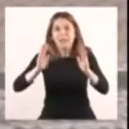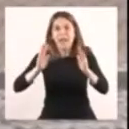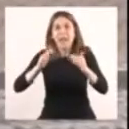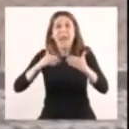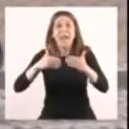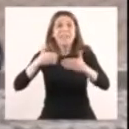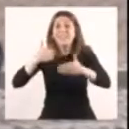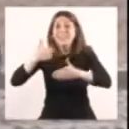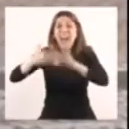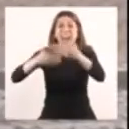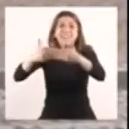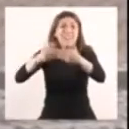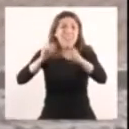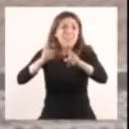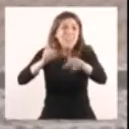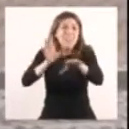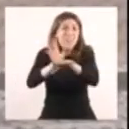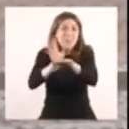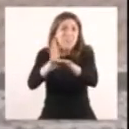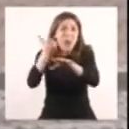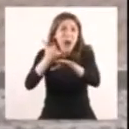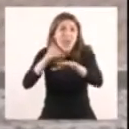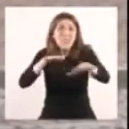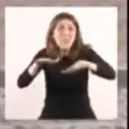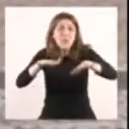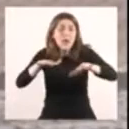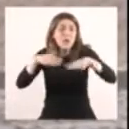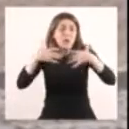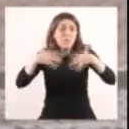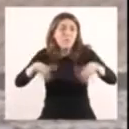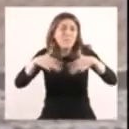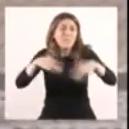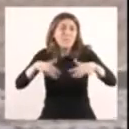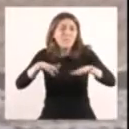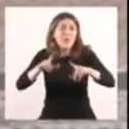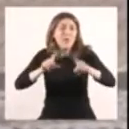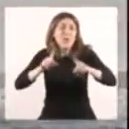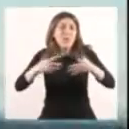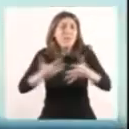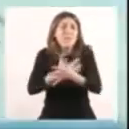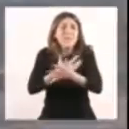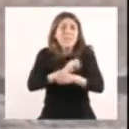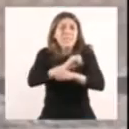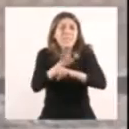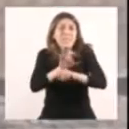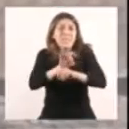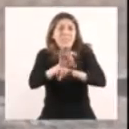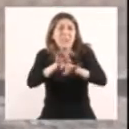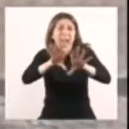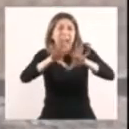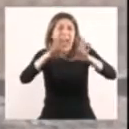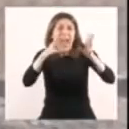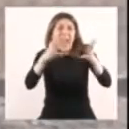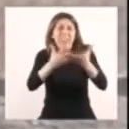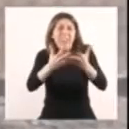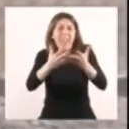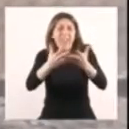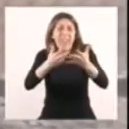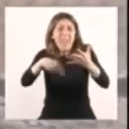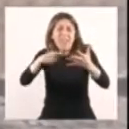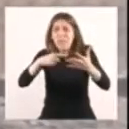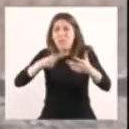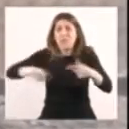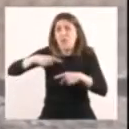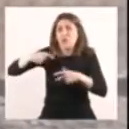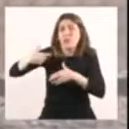el infortunio que significa la pandemia. La pandemia es algo que nos ha obstaculizado mucho todo